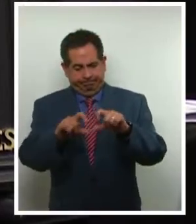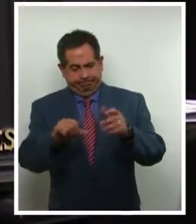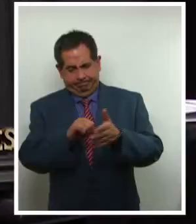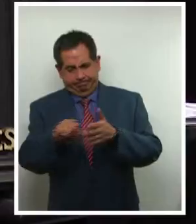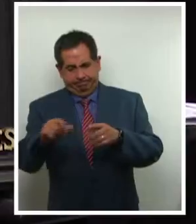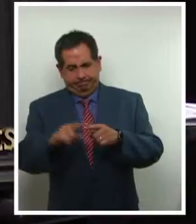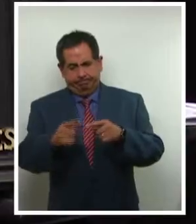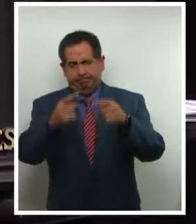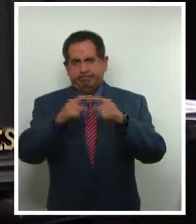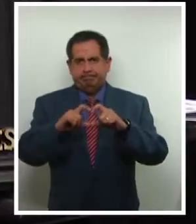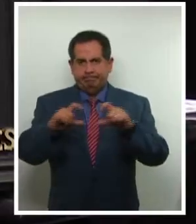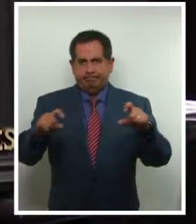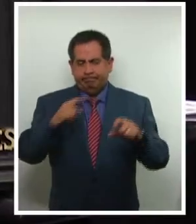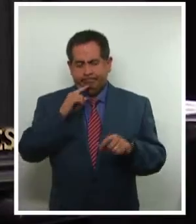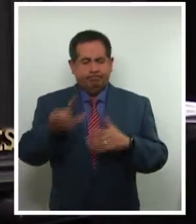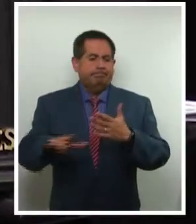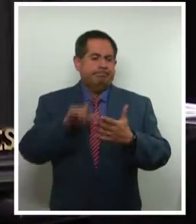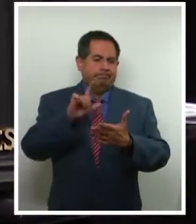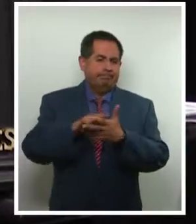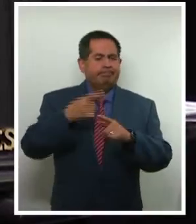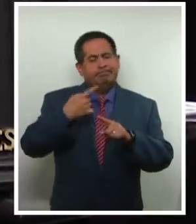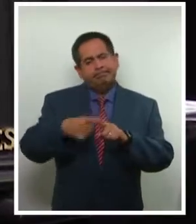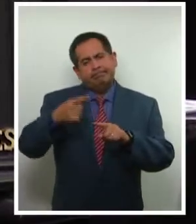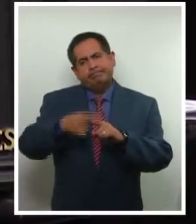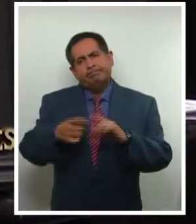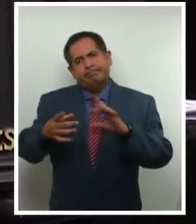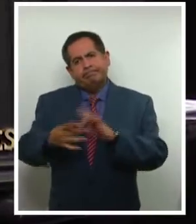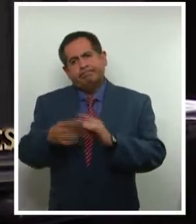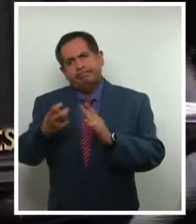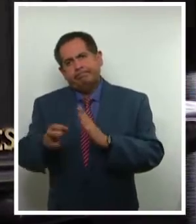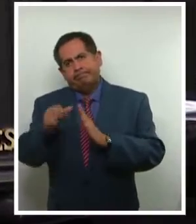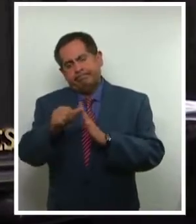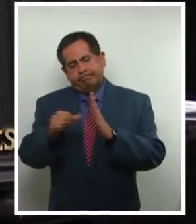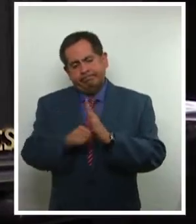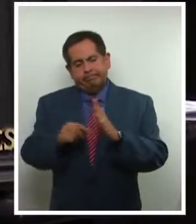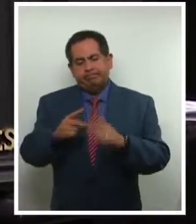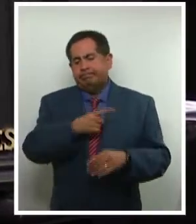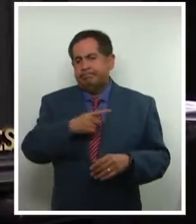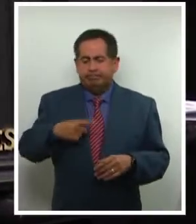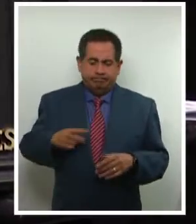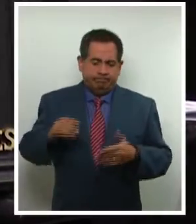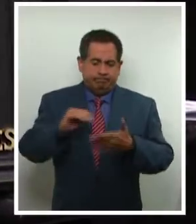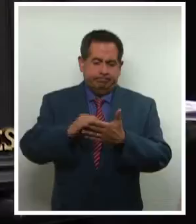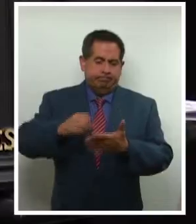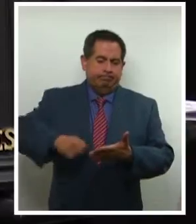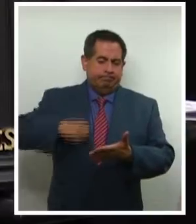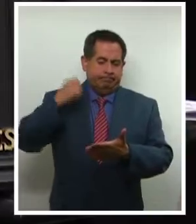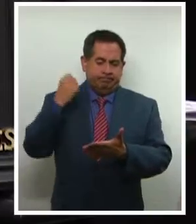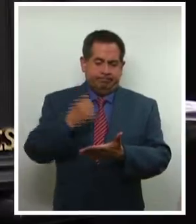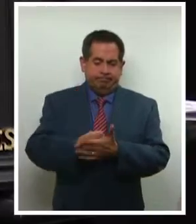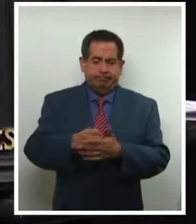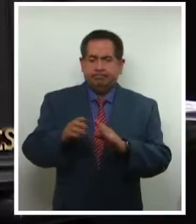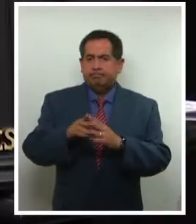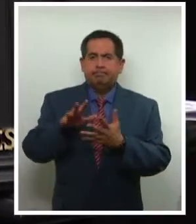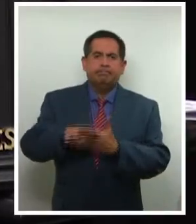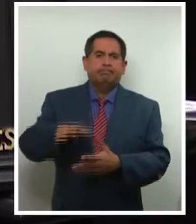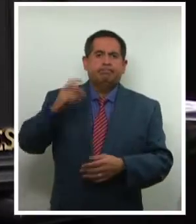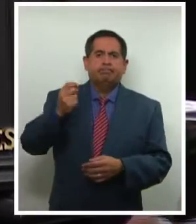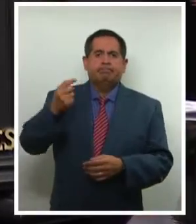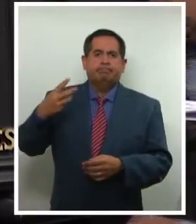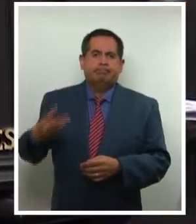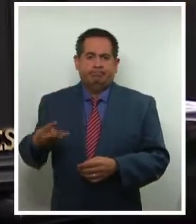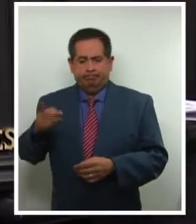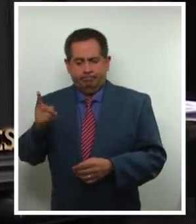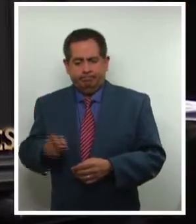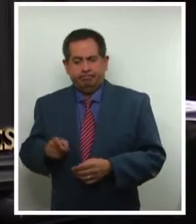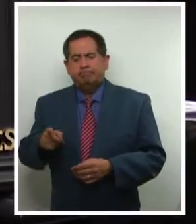lo siguiente: las leyes a que se refiere este artículo deberán aprobarse por mayoría de